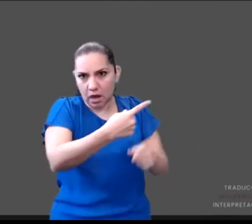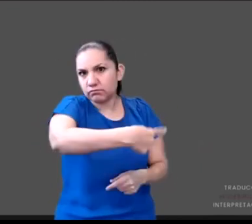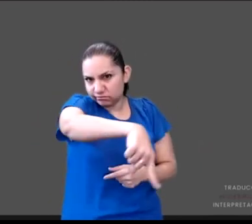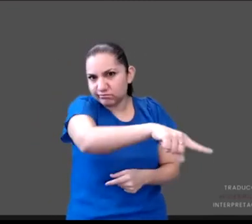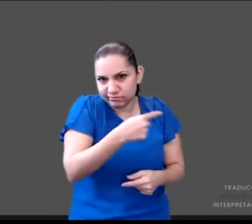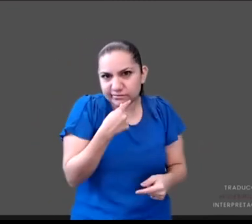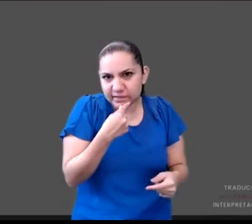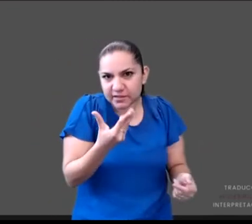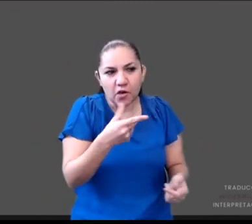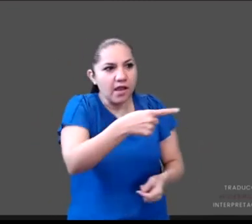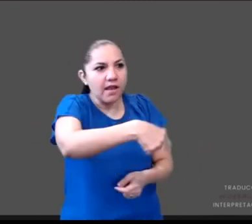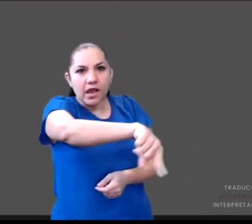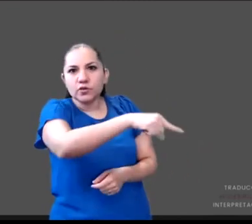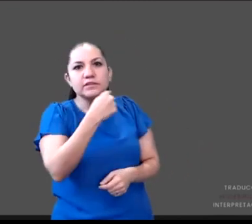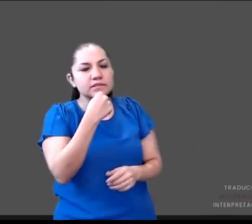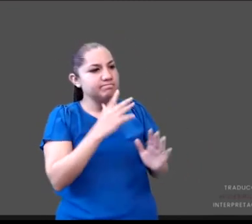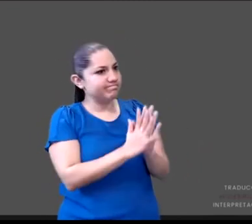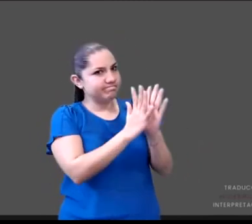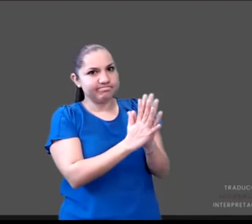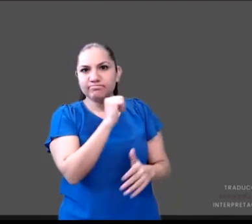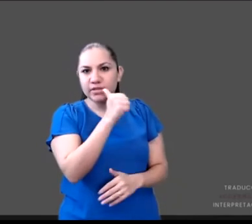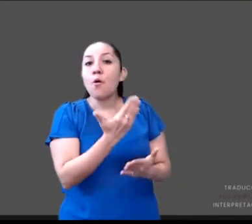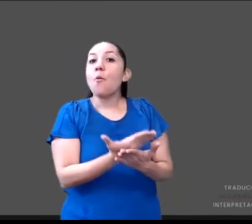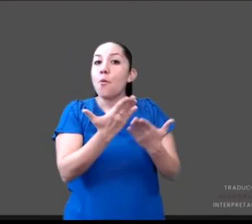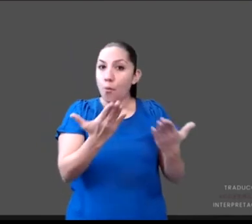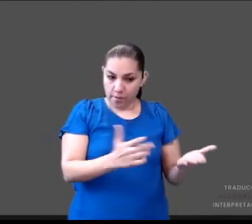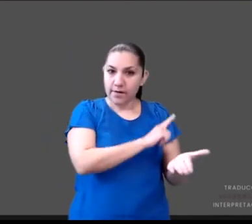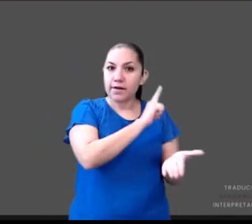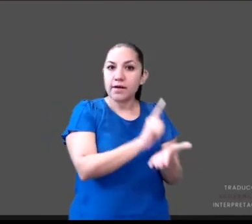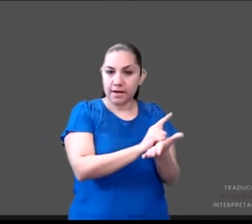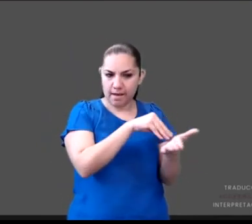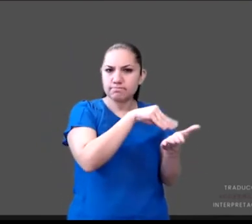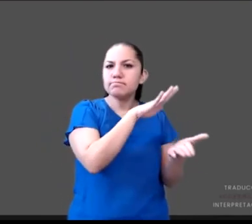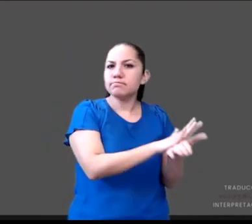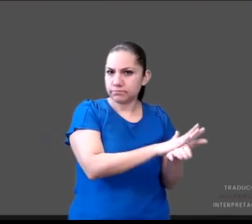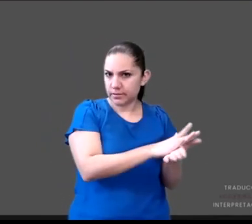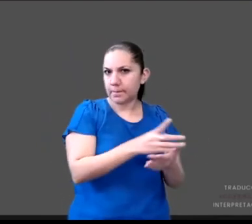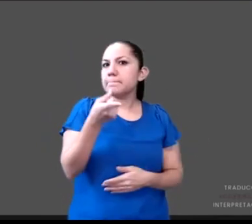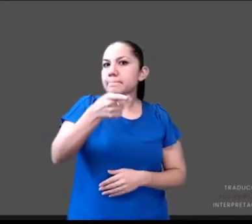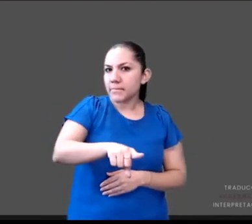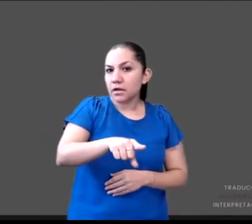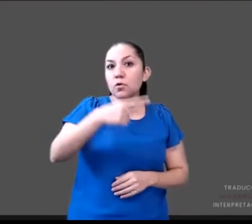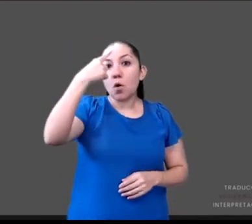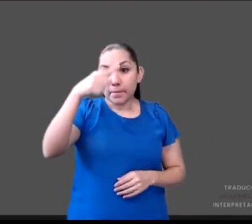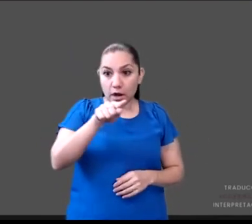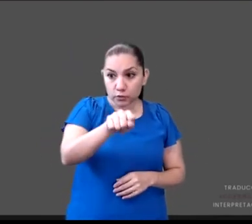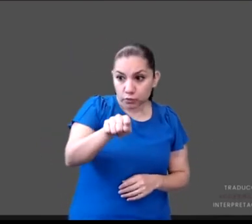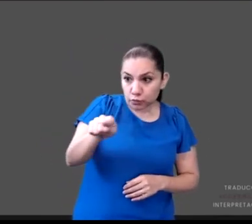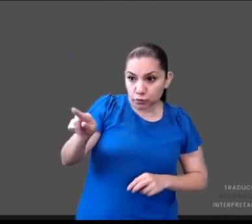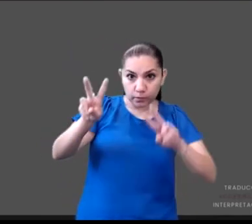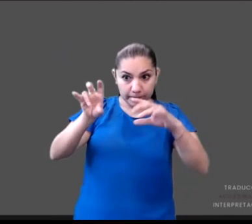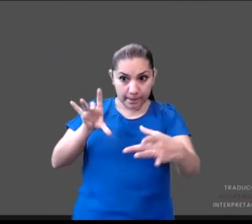La ley ahora mandata que haya una participación en aquellos asuntos que les competen, y